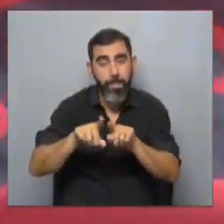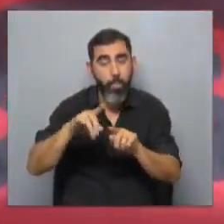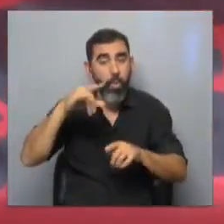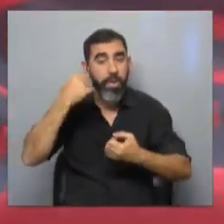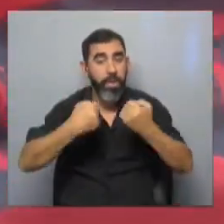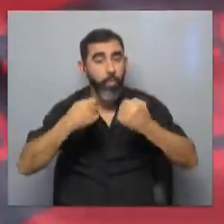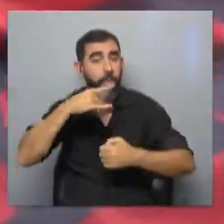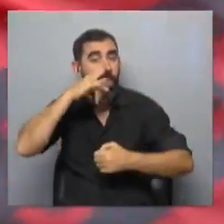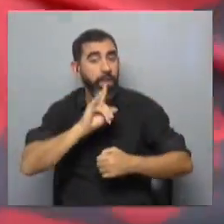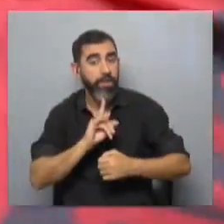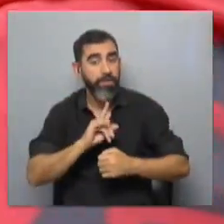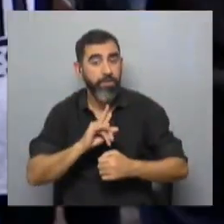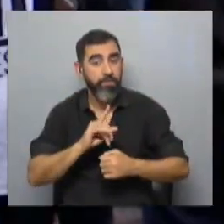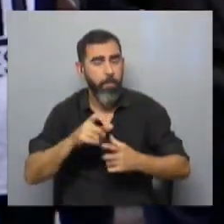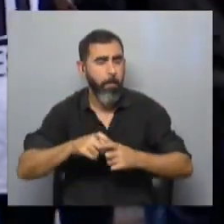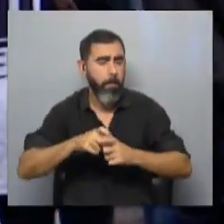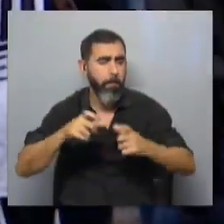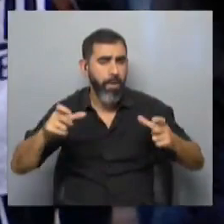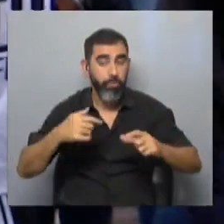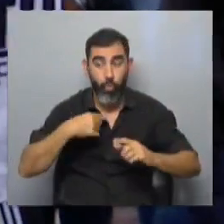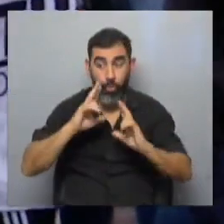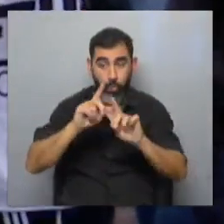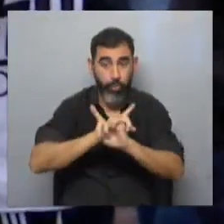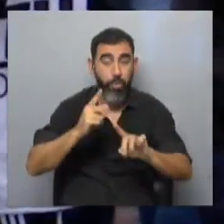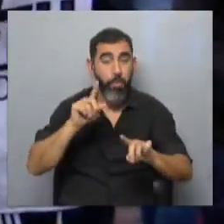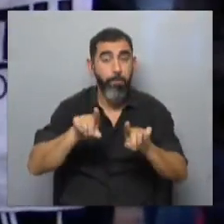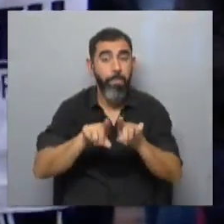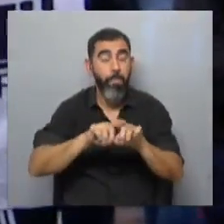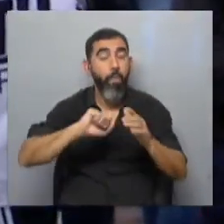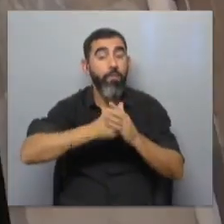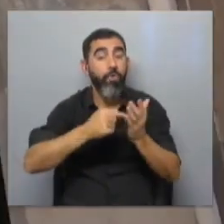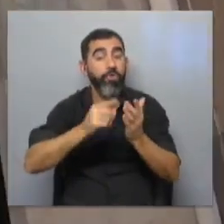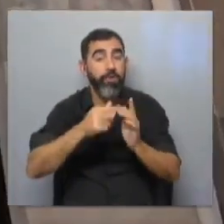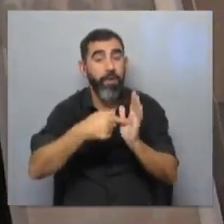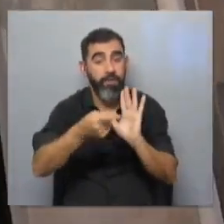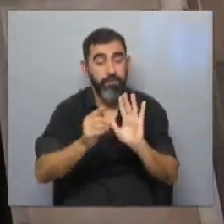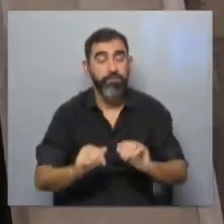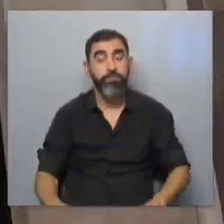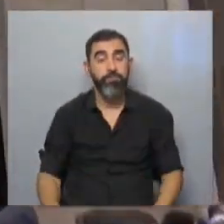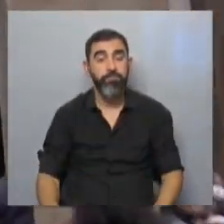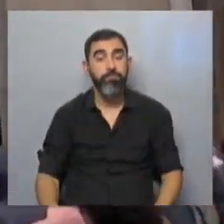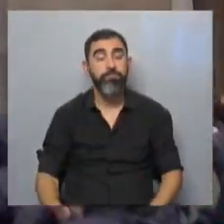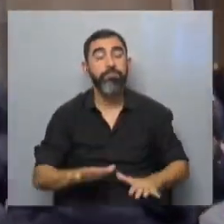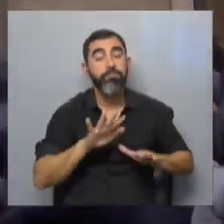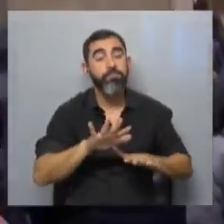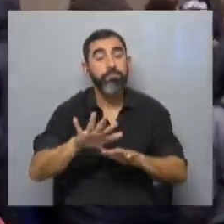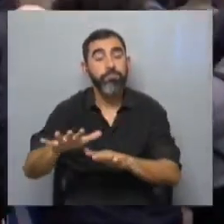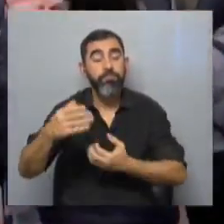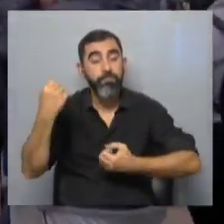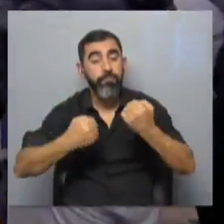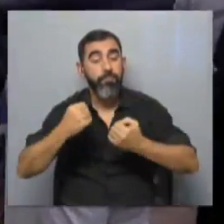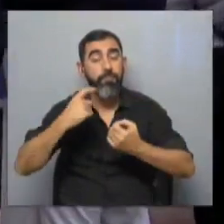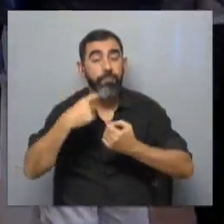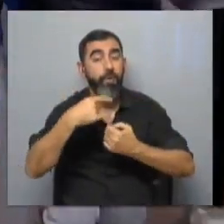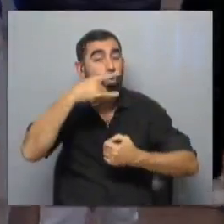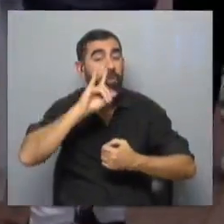láctea, pero también así la manufacturera, ha crecido y no lo decimos nosotros, lo dice el propio Banco Central del Uruguay. Tras esta movilización, el Sindicato de la Industria